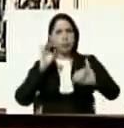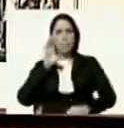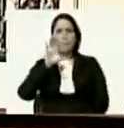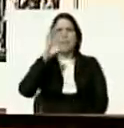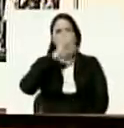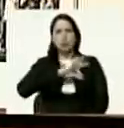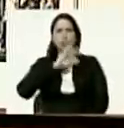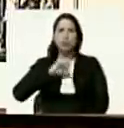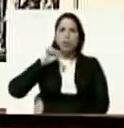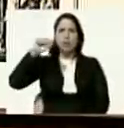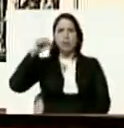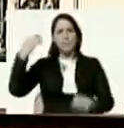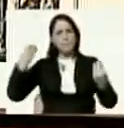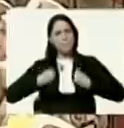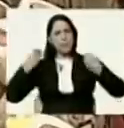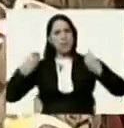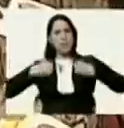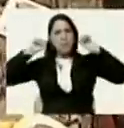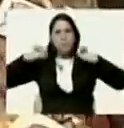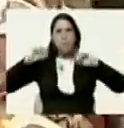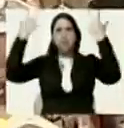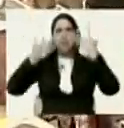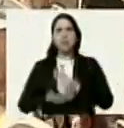¡Independencia y patria socialista!